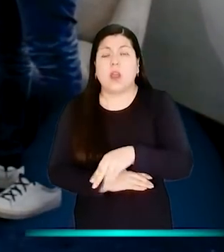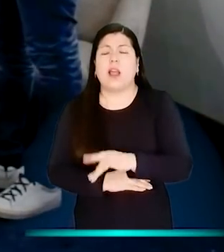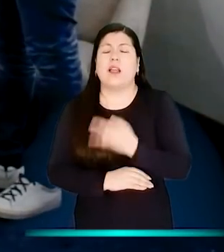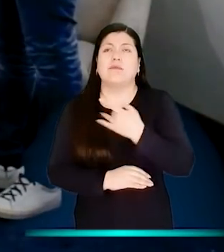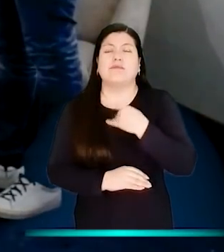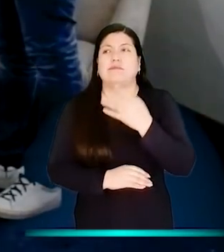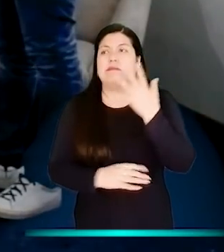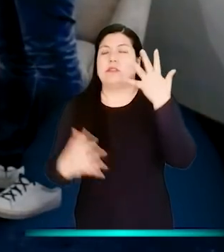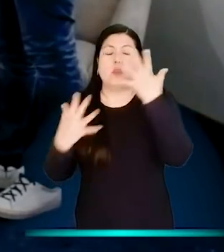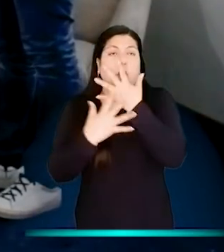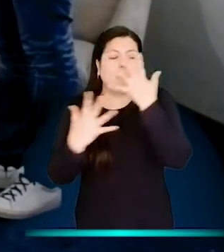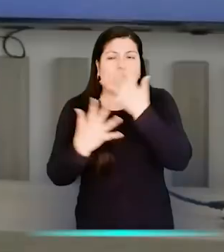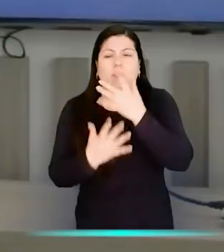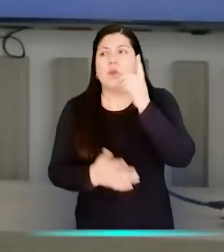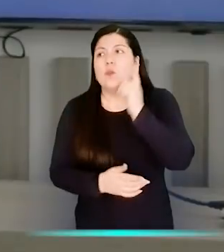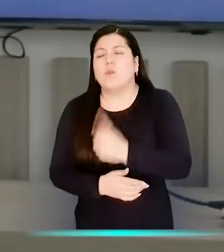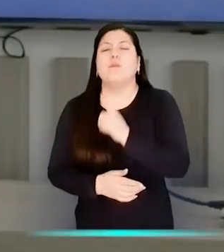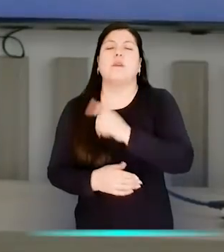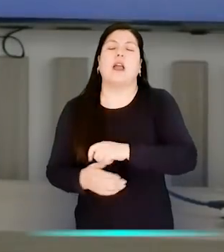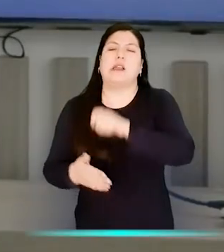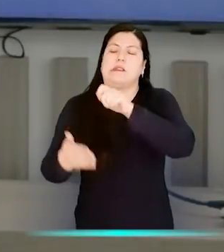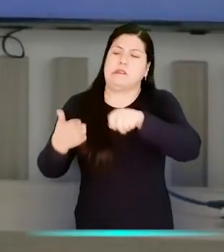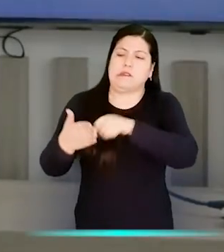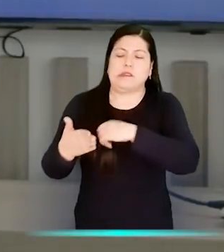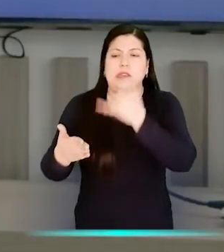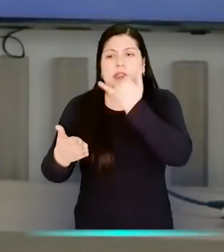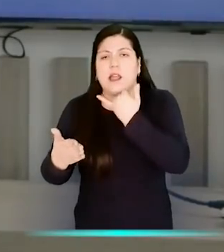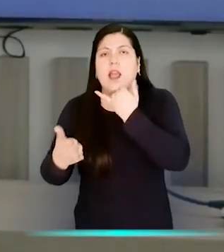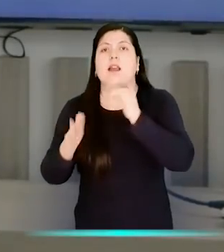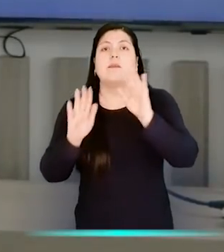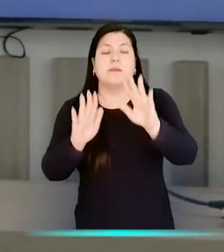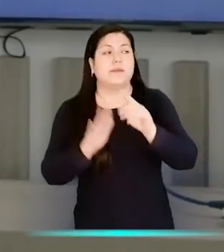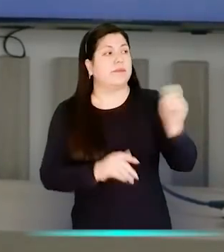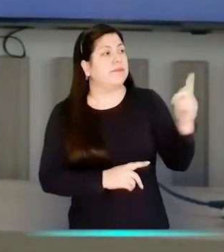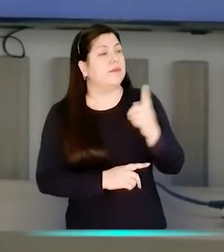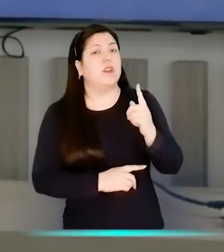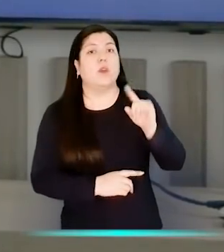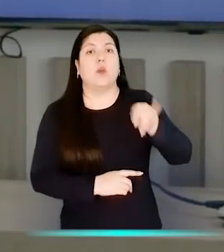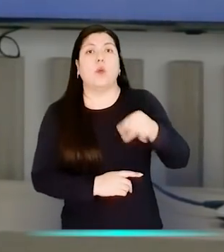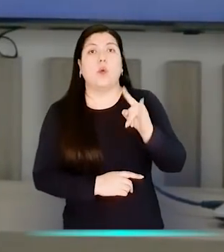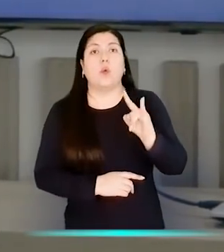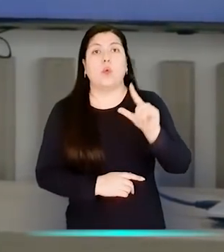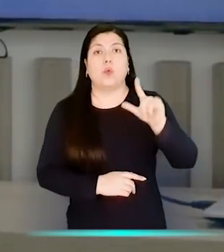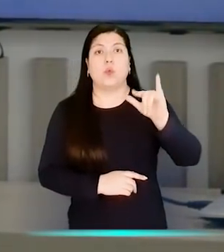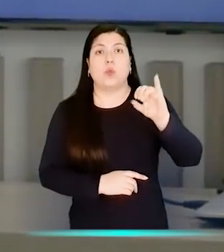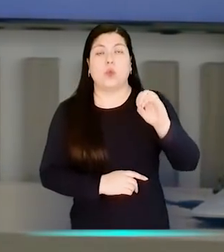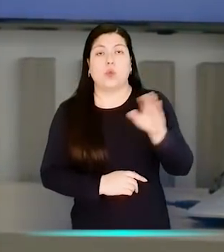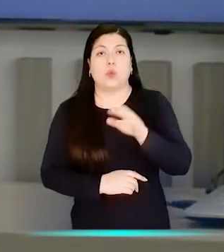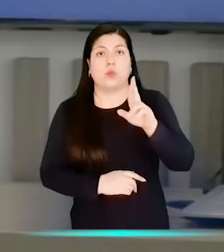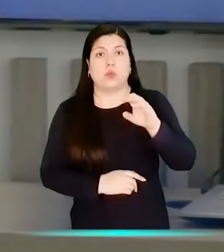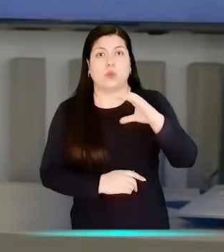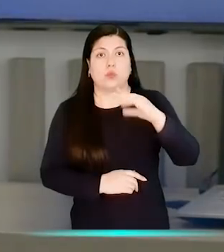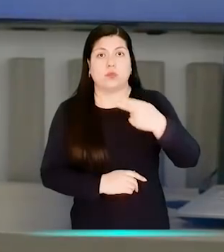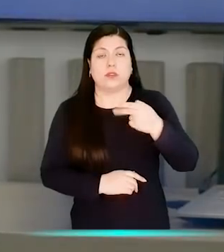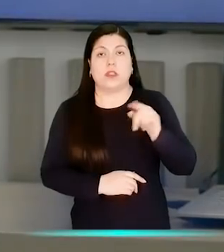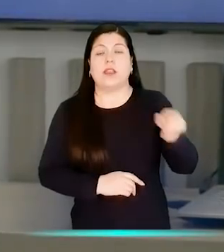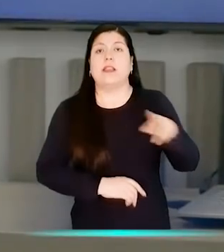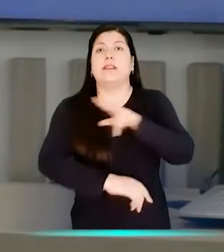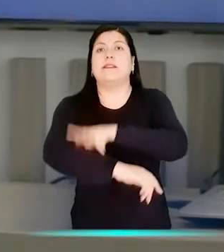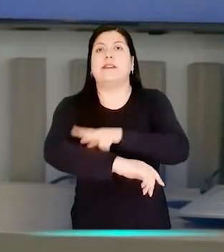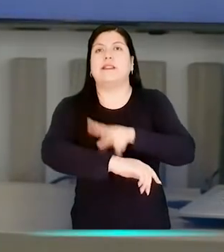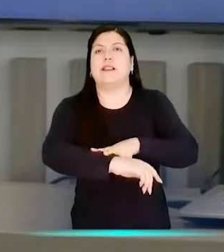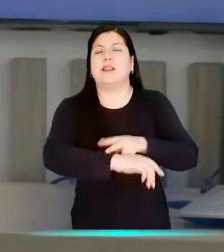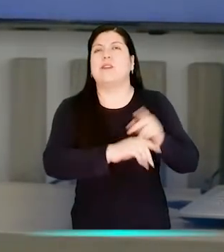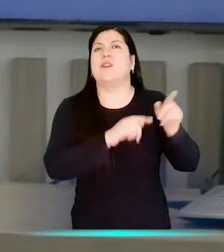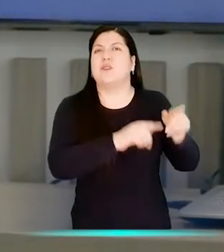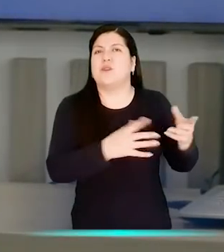por desconocimiento, por alguna marcación incorrecta. Por eso hemos invitado a Julio Rocha. Él trabaja en la